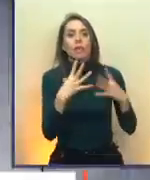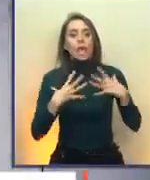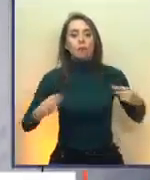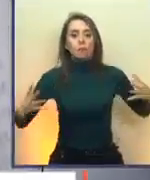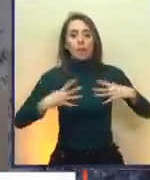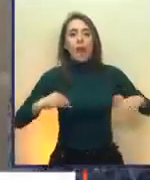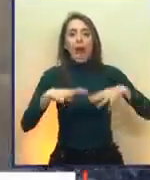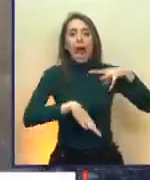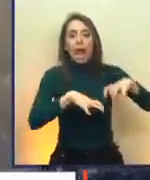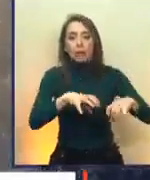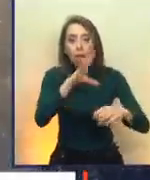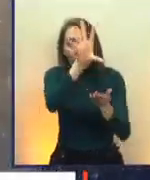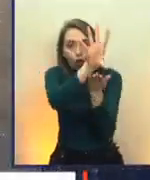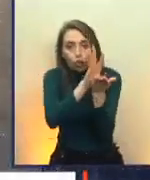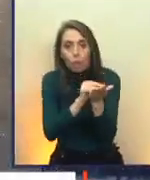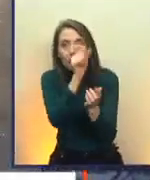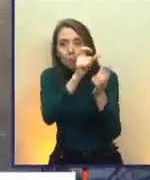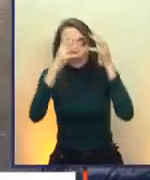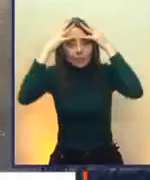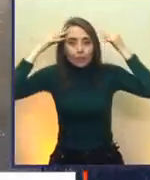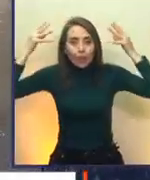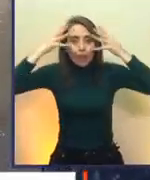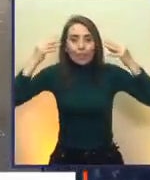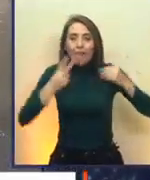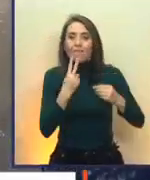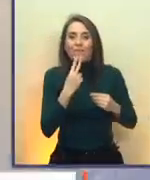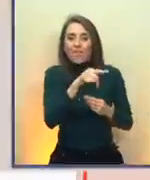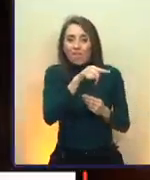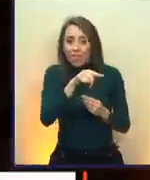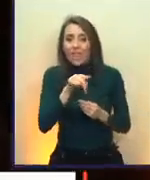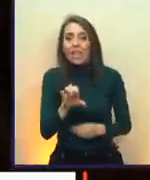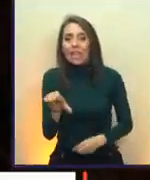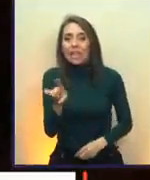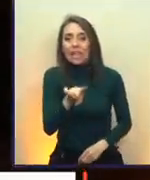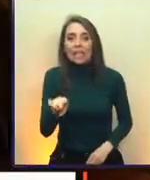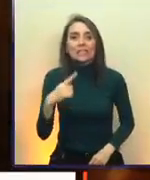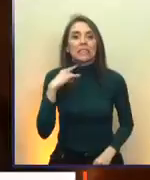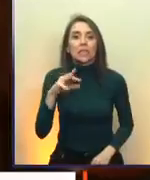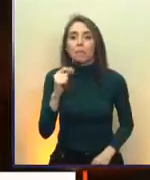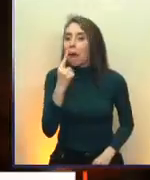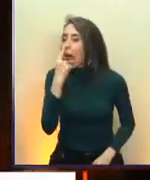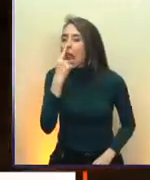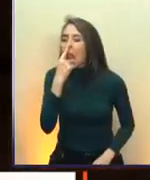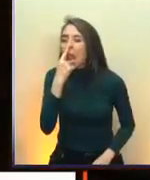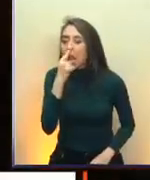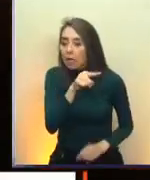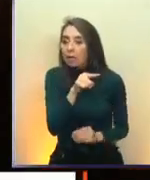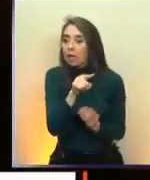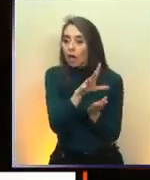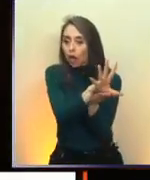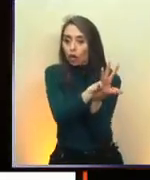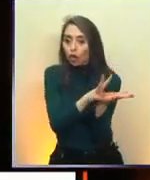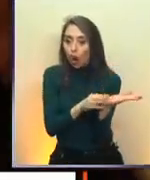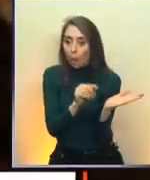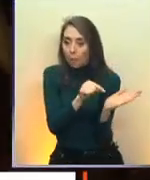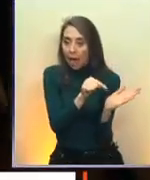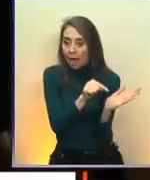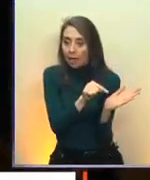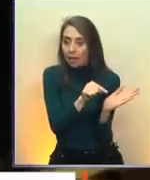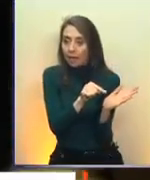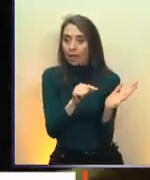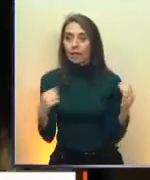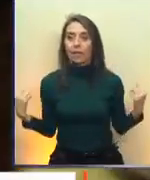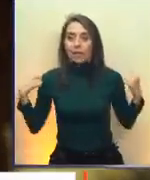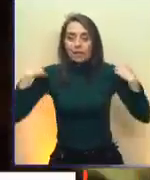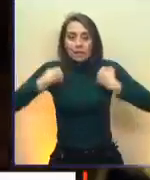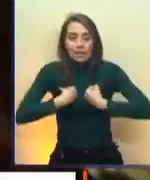Había que imitar a los esquimales con sus vestimentas originales. Esta es una copia fiel de la parca